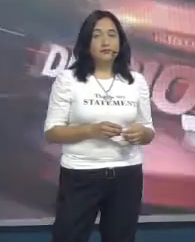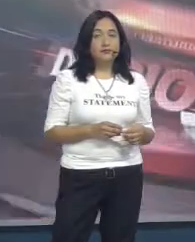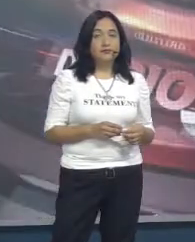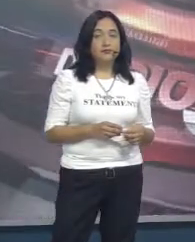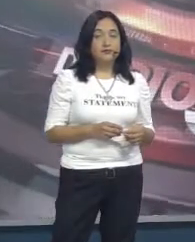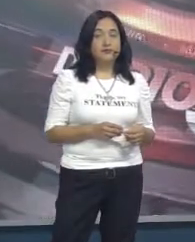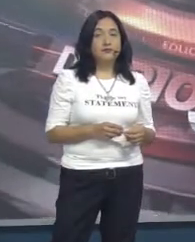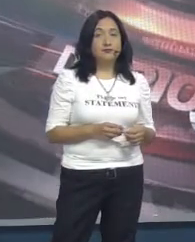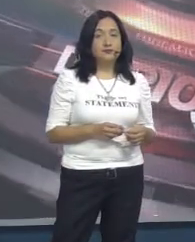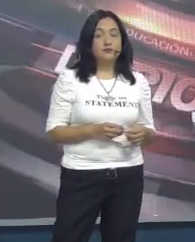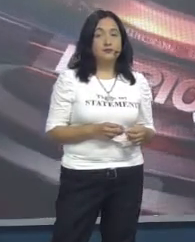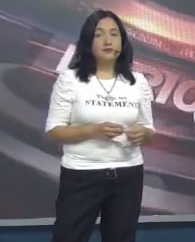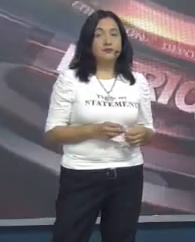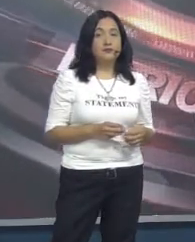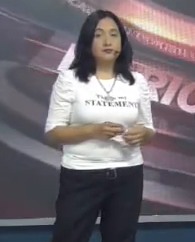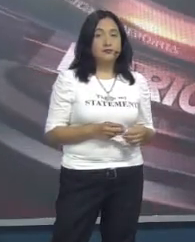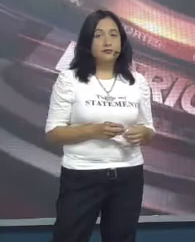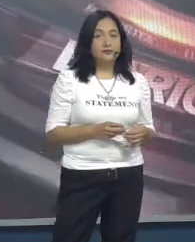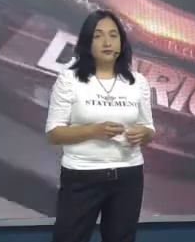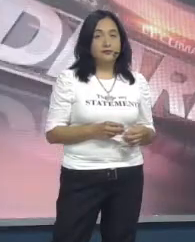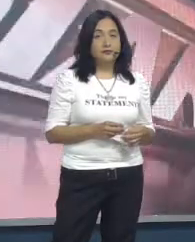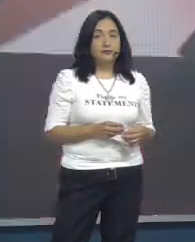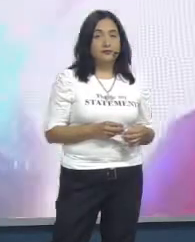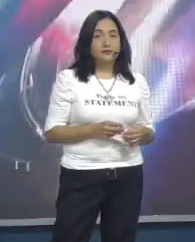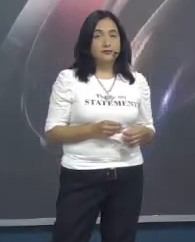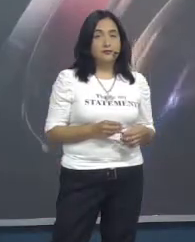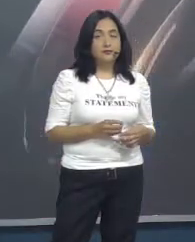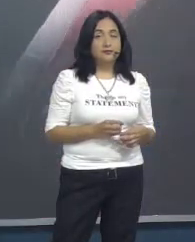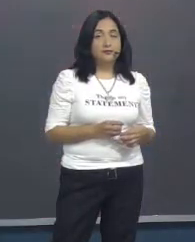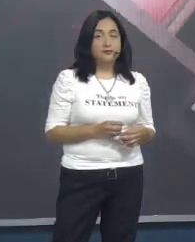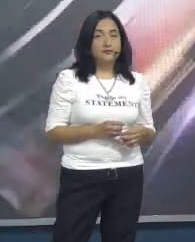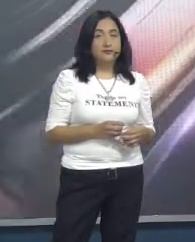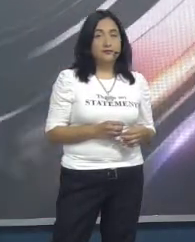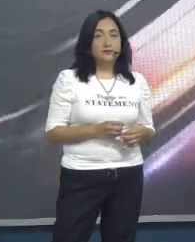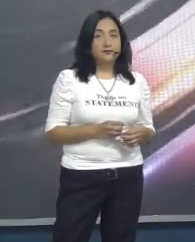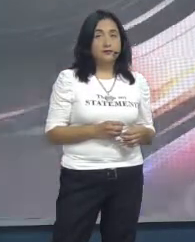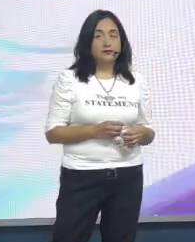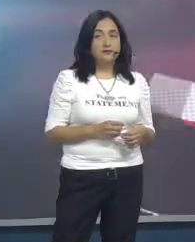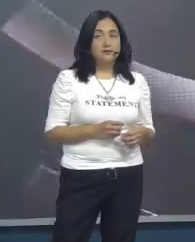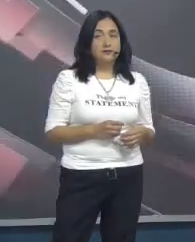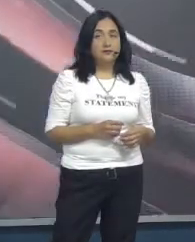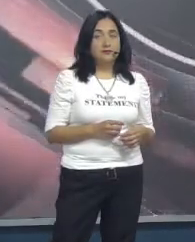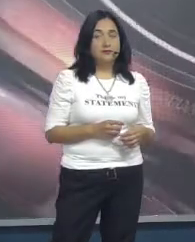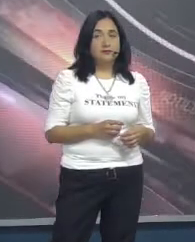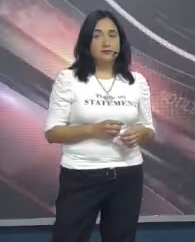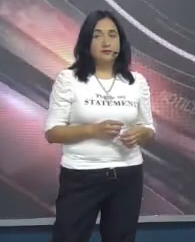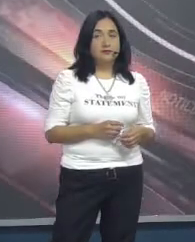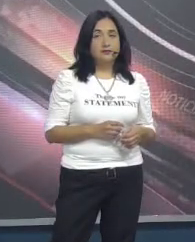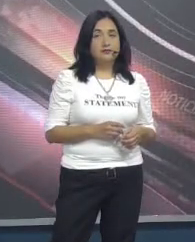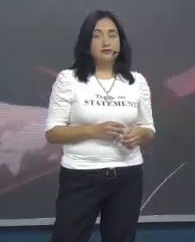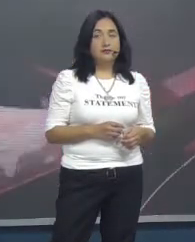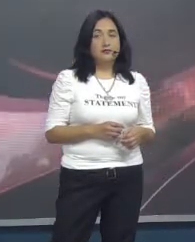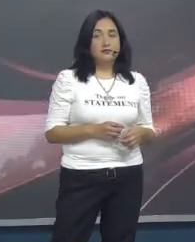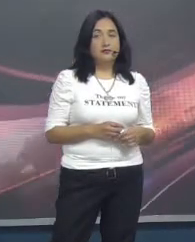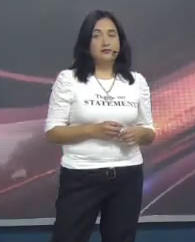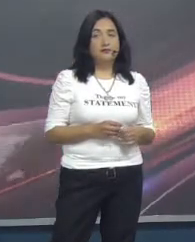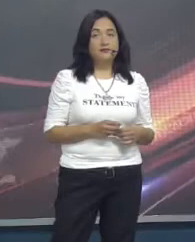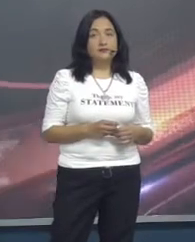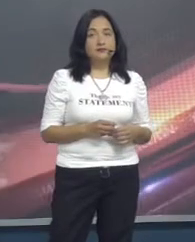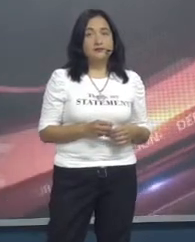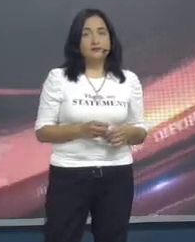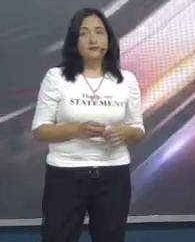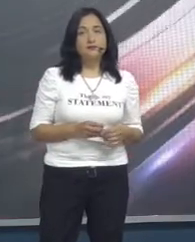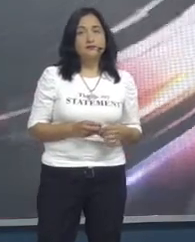vaya terminando y se va, digamos, en la medida que se termina y tenemos todos los adjudicatarios analizados, tenemos